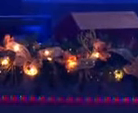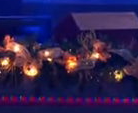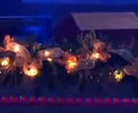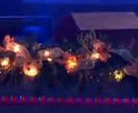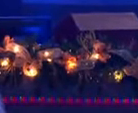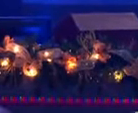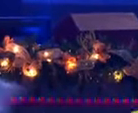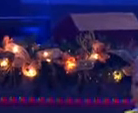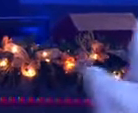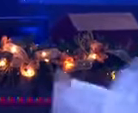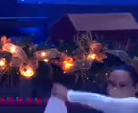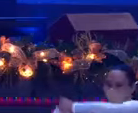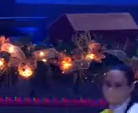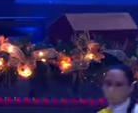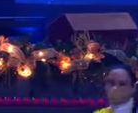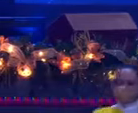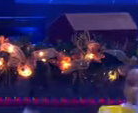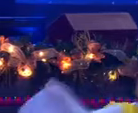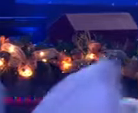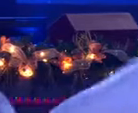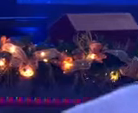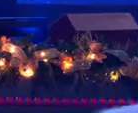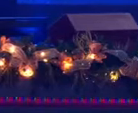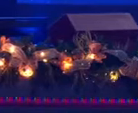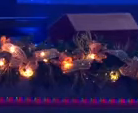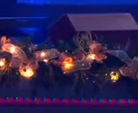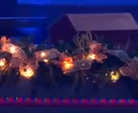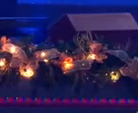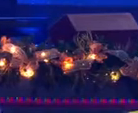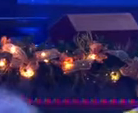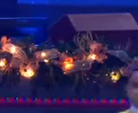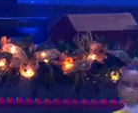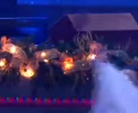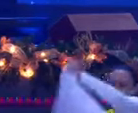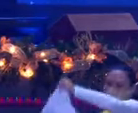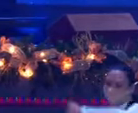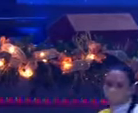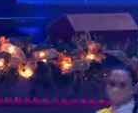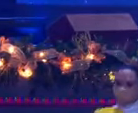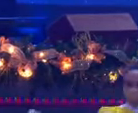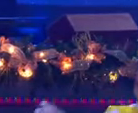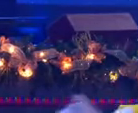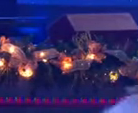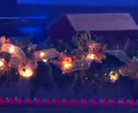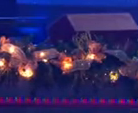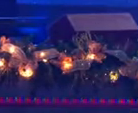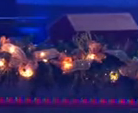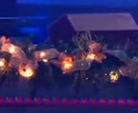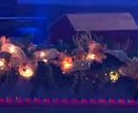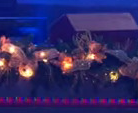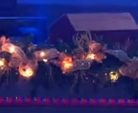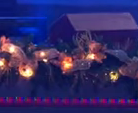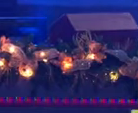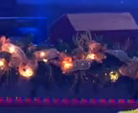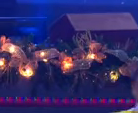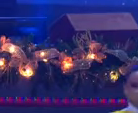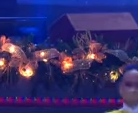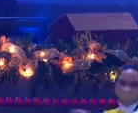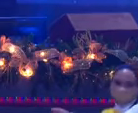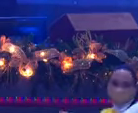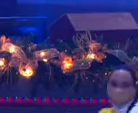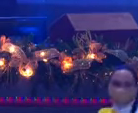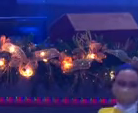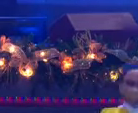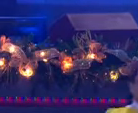este culto poderoso impactando las naciones. A los que están a través de cualquiera de las plataformas sociales, ahora mismo usted tome